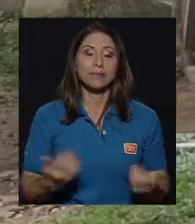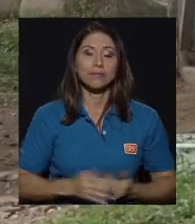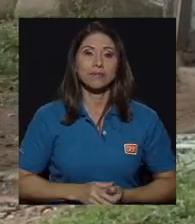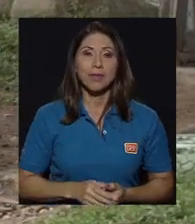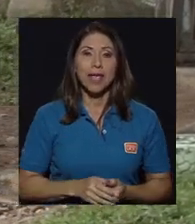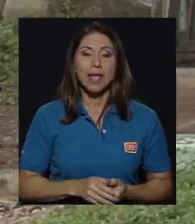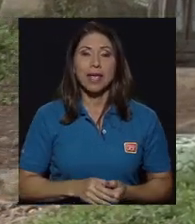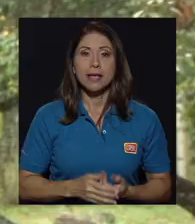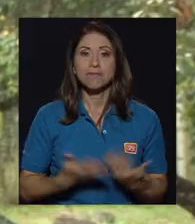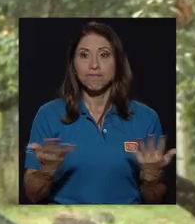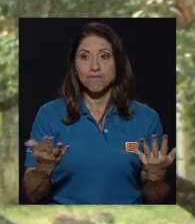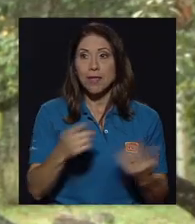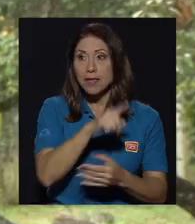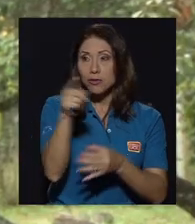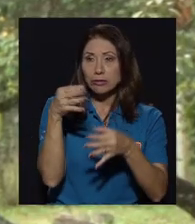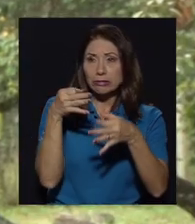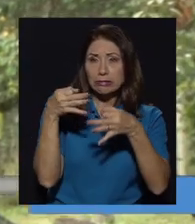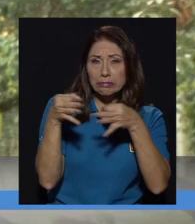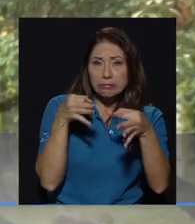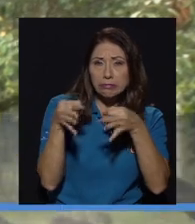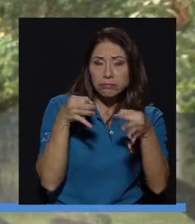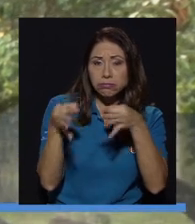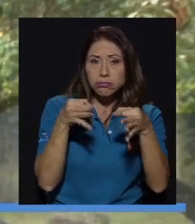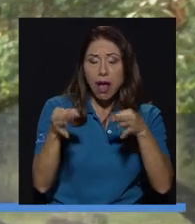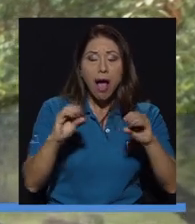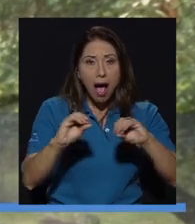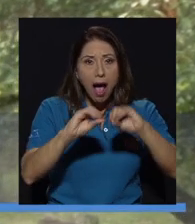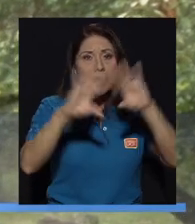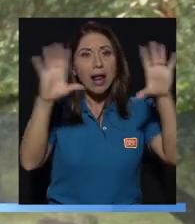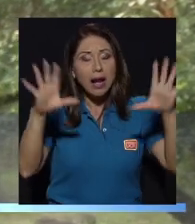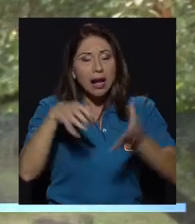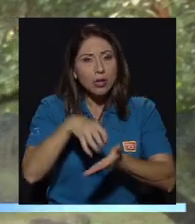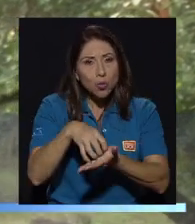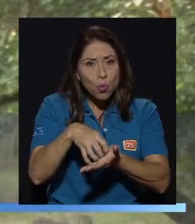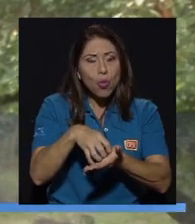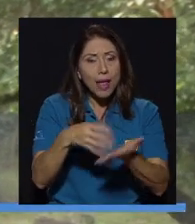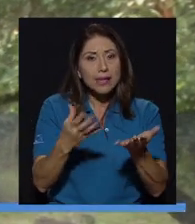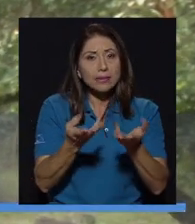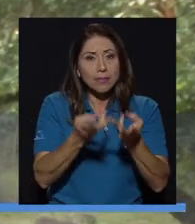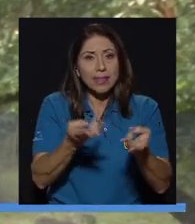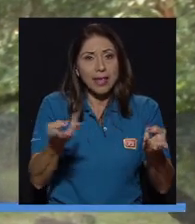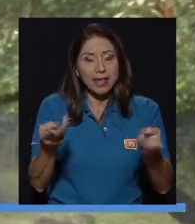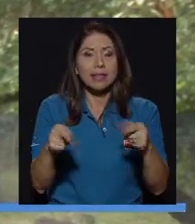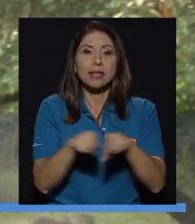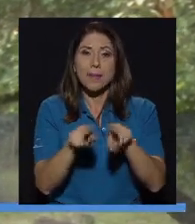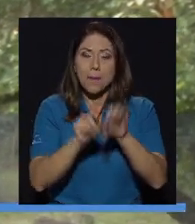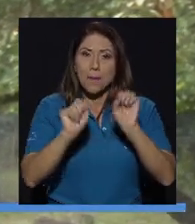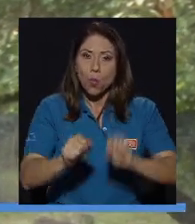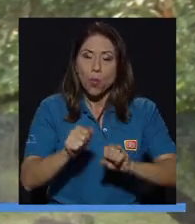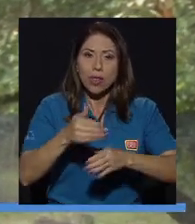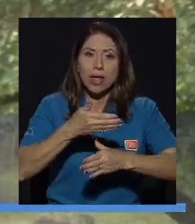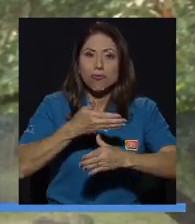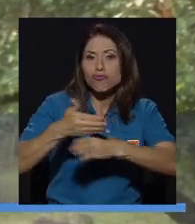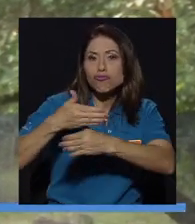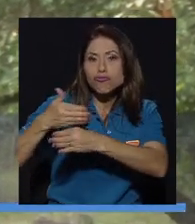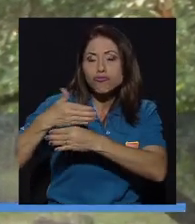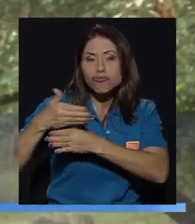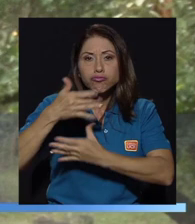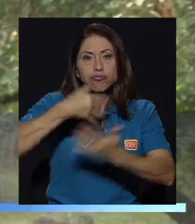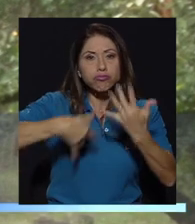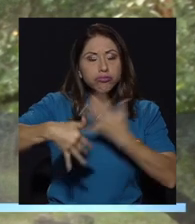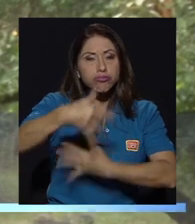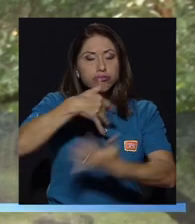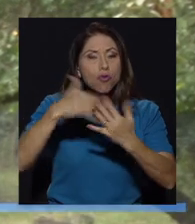aparte de aclarar dudas de las materias correspondientes, pues pude compartir y conocer con